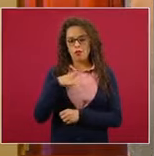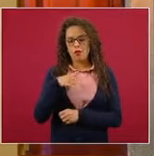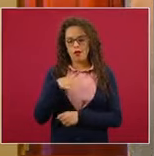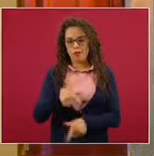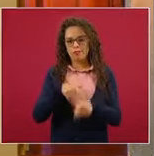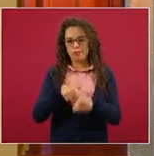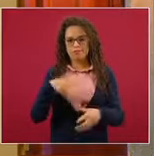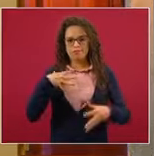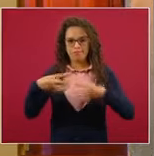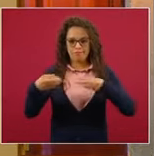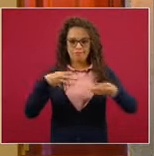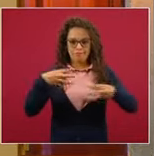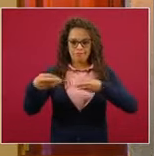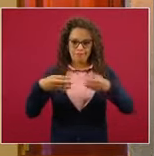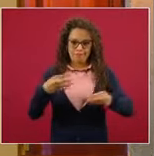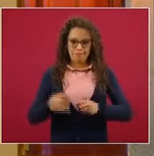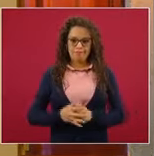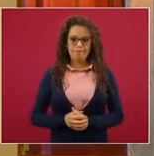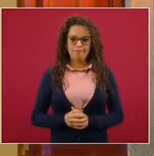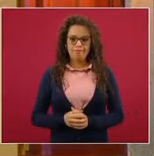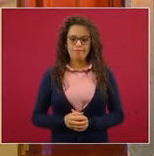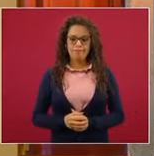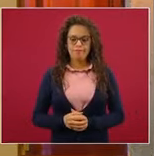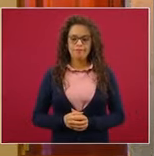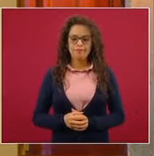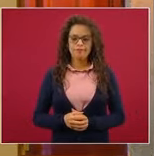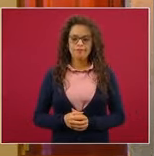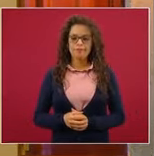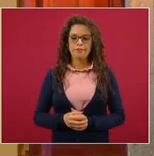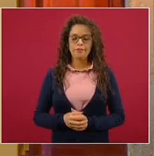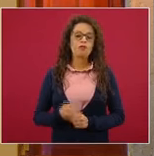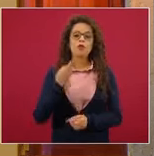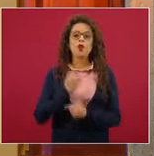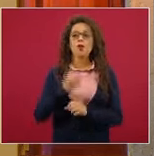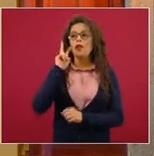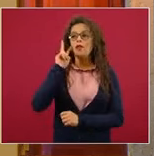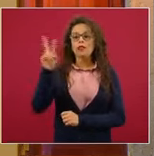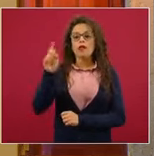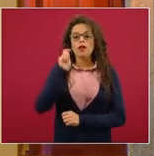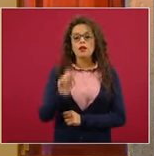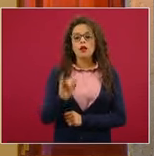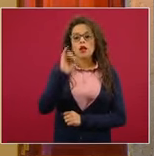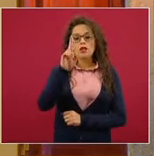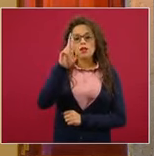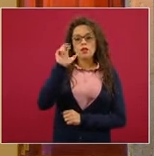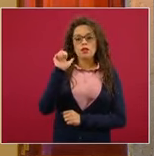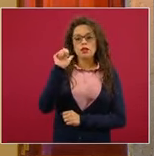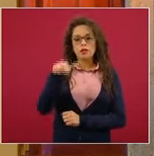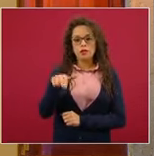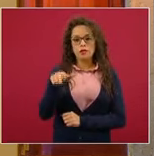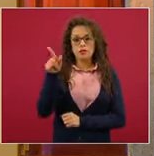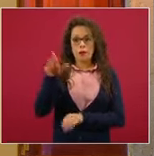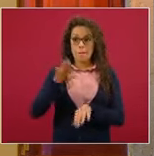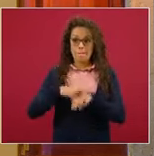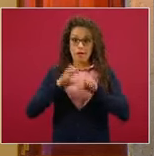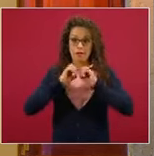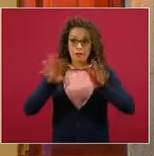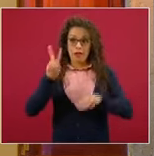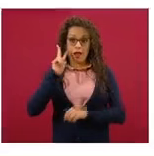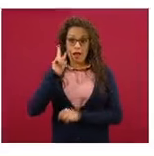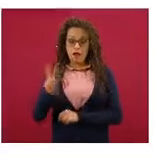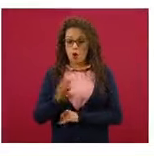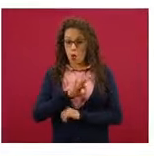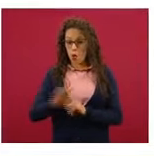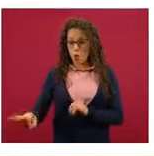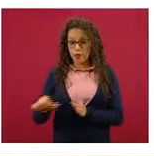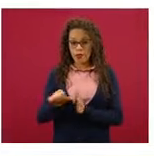siguiente. Aquí tenemos a Irán. Irán igualmente y más claramente en el último mes, en